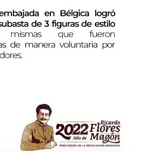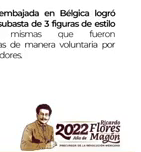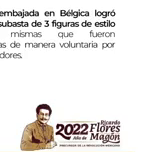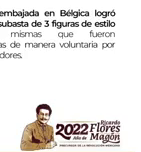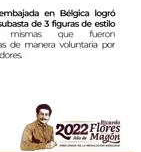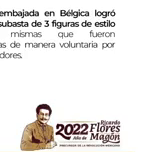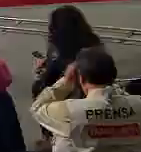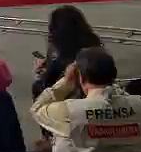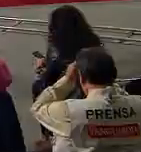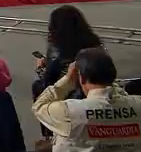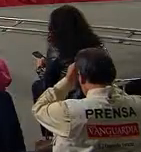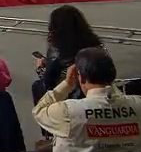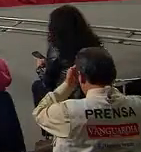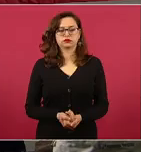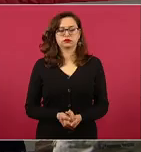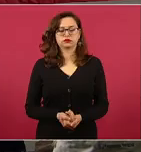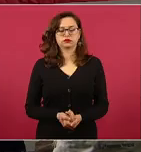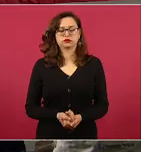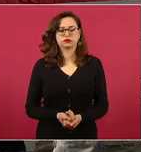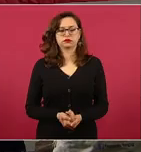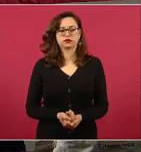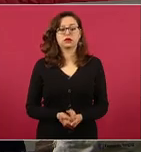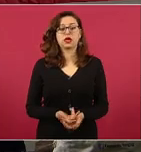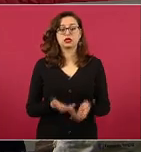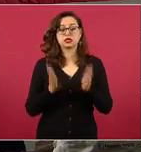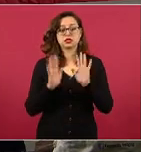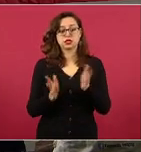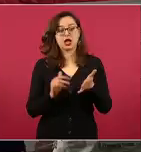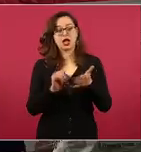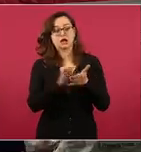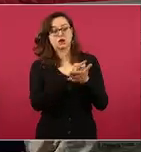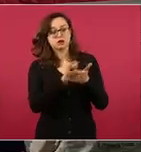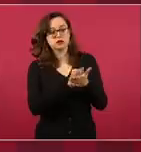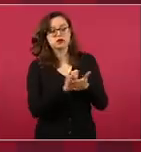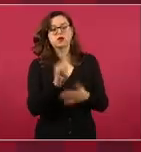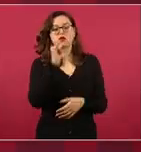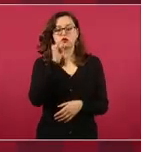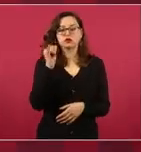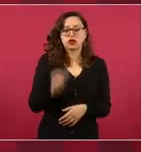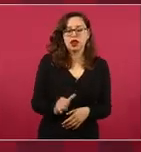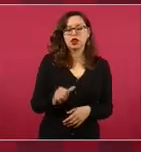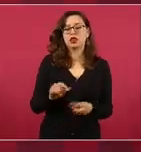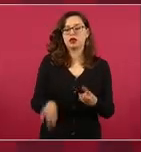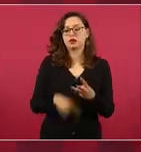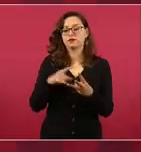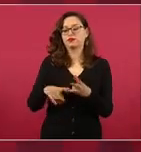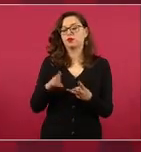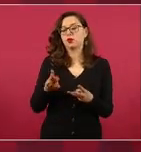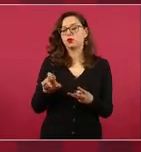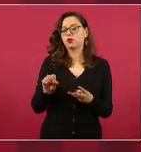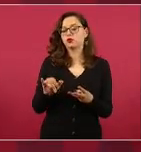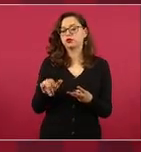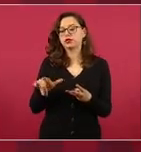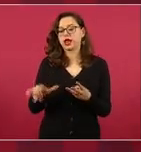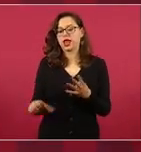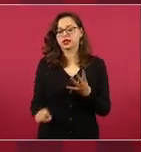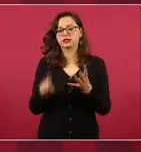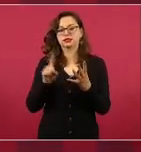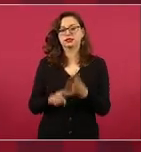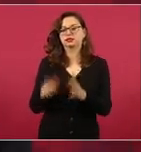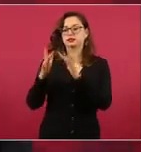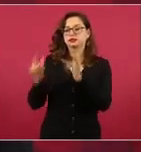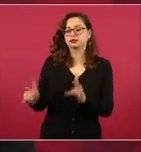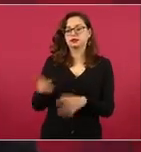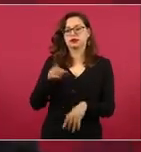es ya en Nueva York, ya en Italia, espero que pronto lo logremos también, Bruselas ya, estamos ahora buscando hacerlo en París, cancelar